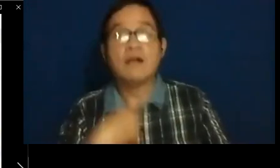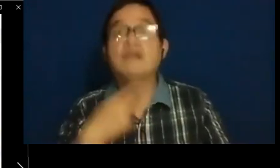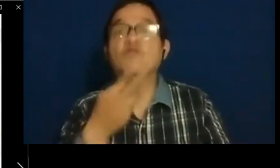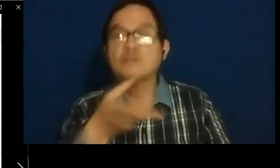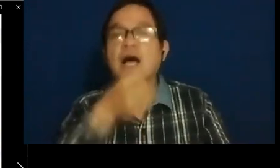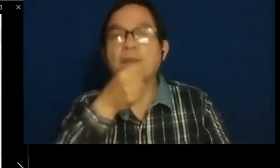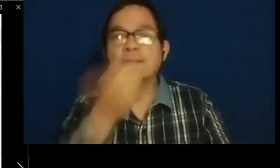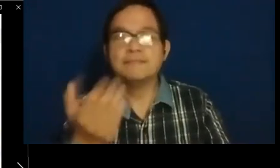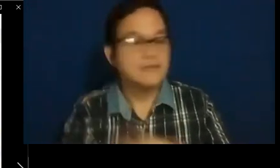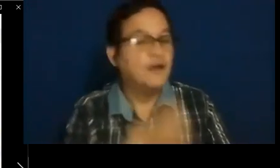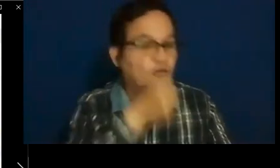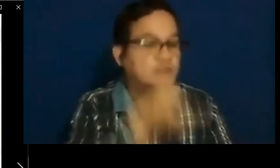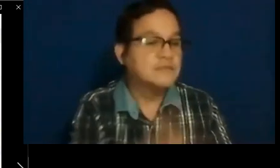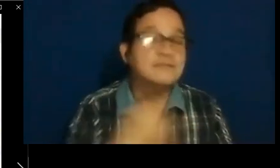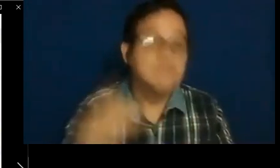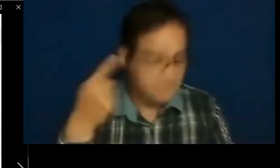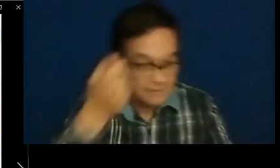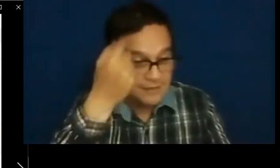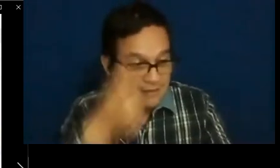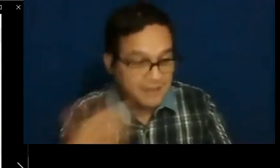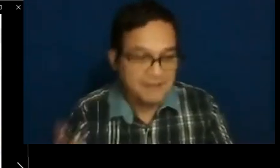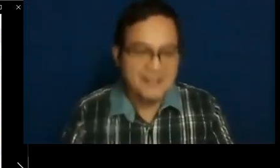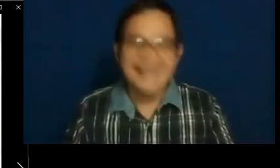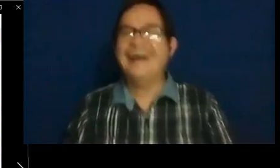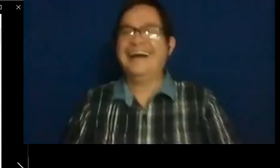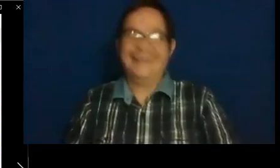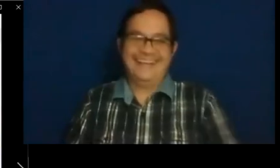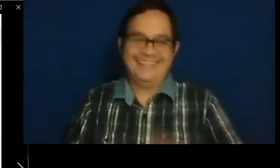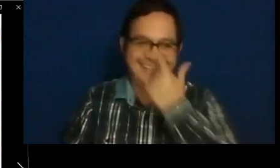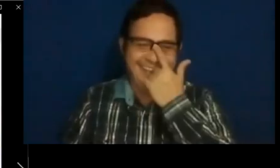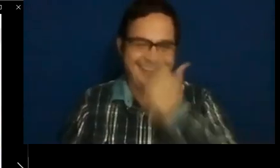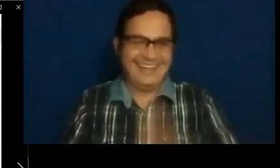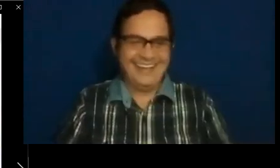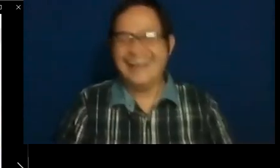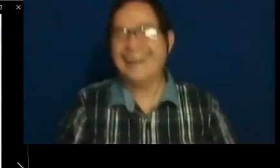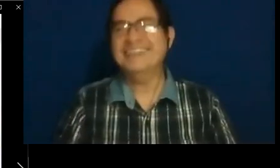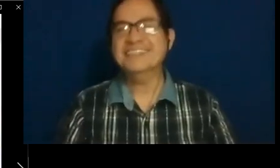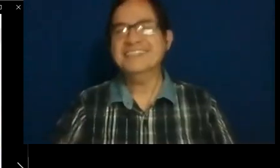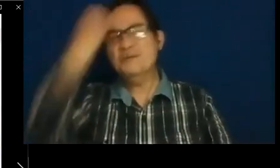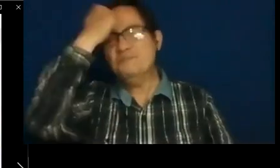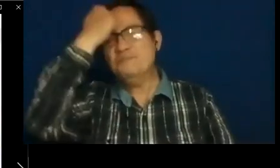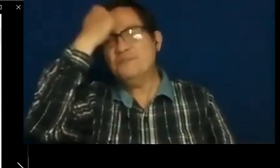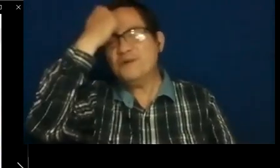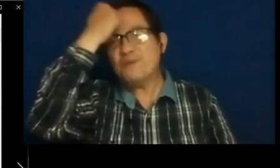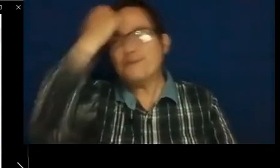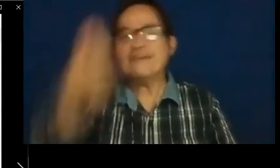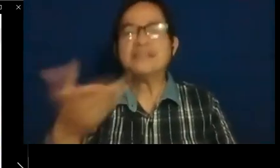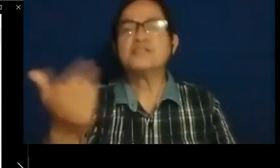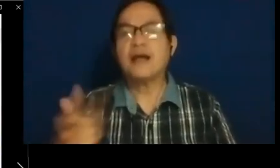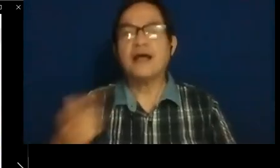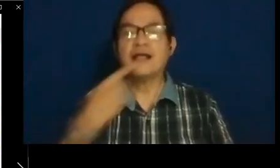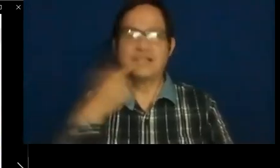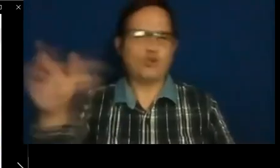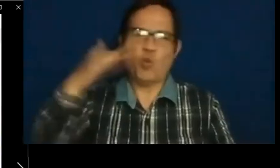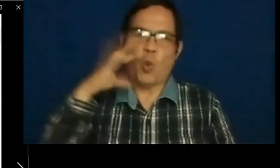alguna duda de lo que hay que hacer el día de hoy? Profe, una pregunta, lo que pasa es que ahí en la tabla